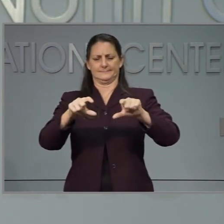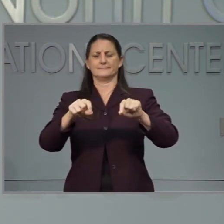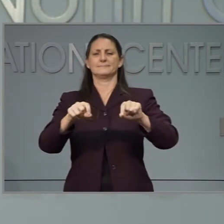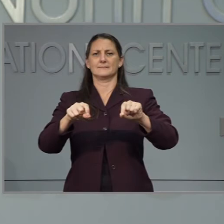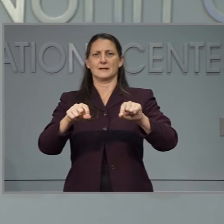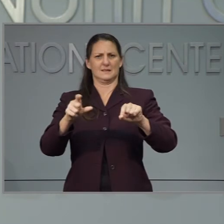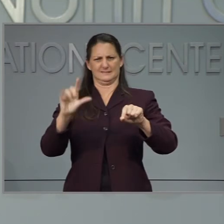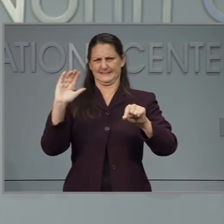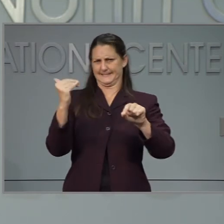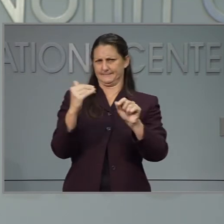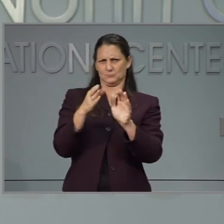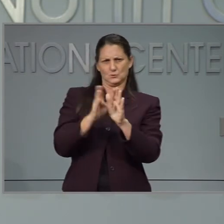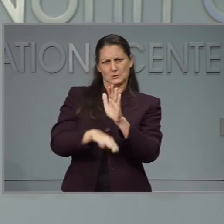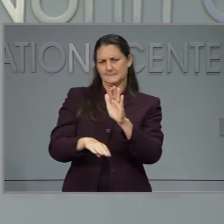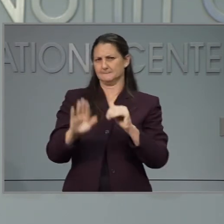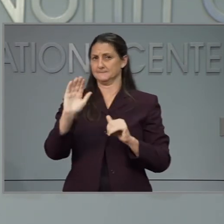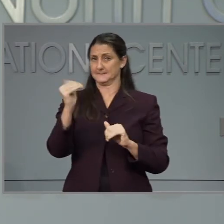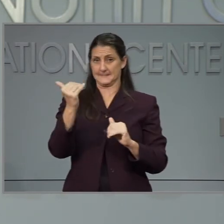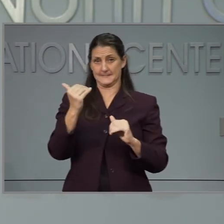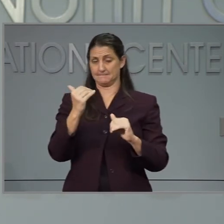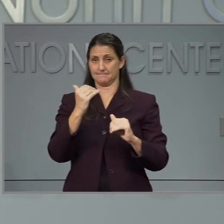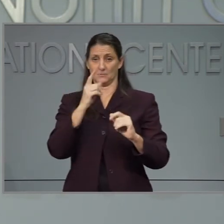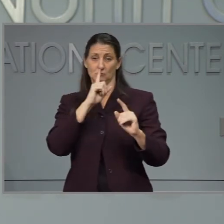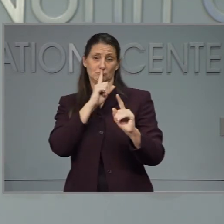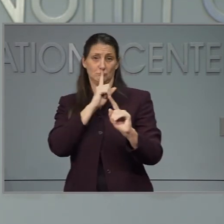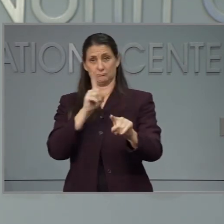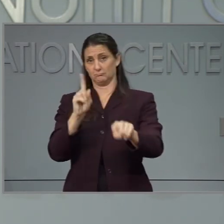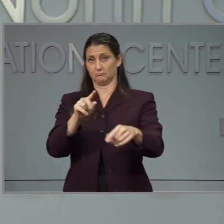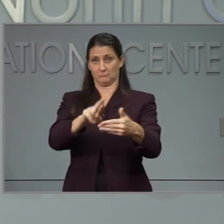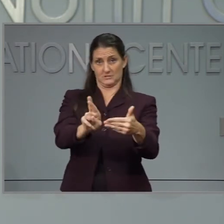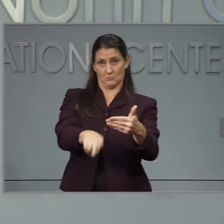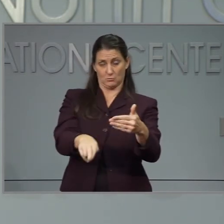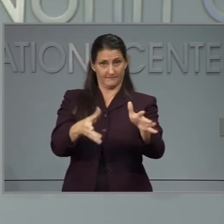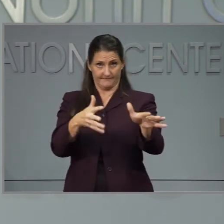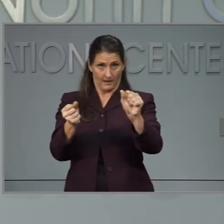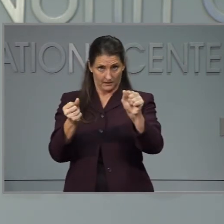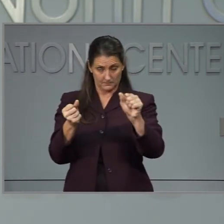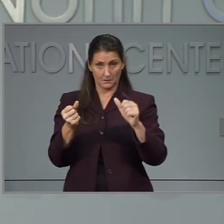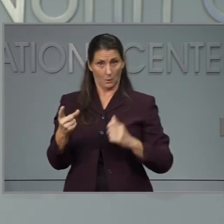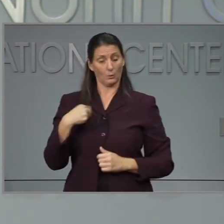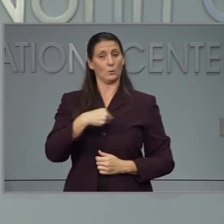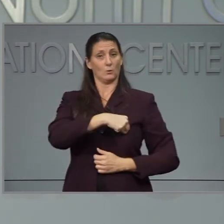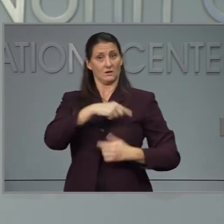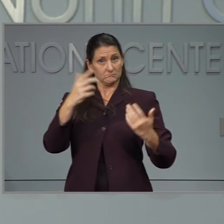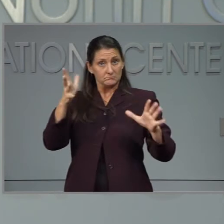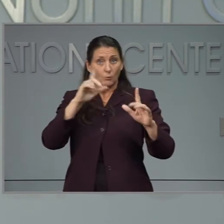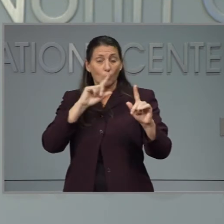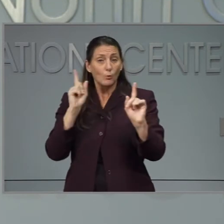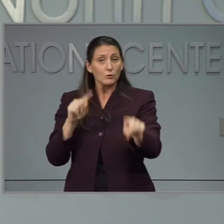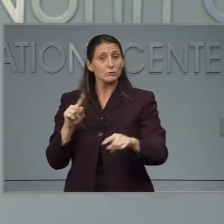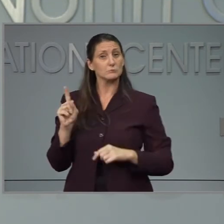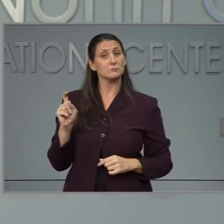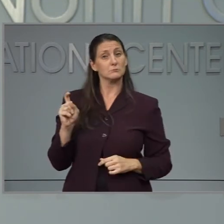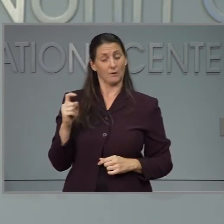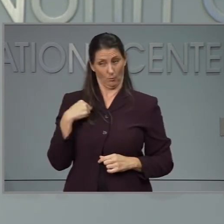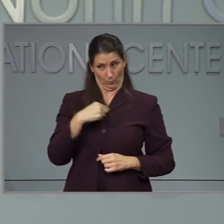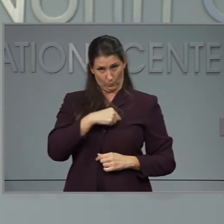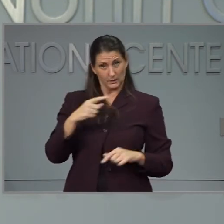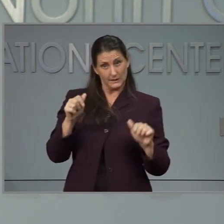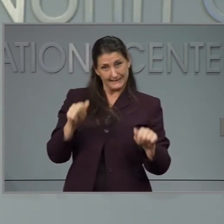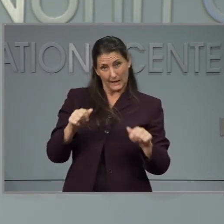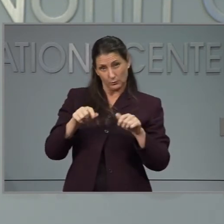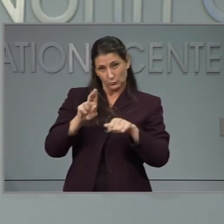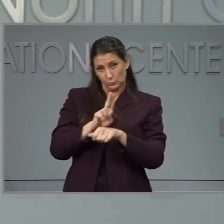van a producir resultados rápidamente. ¿Estamos ya ordenando o haciendo un pedido de estas tiras? ¿Cuándo vamos a